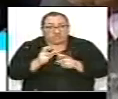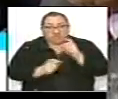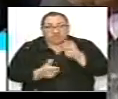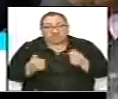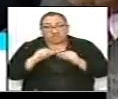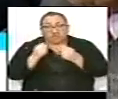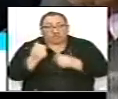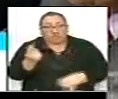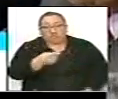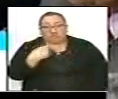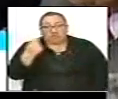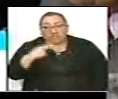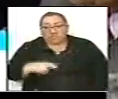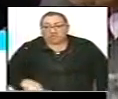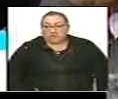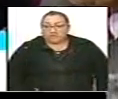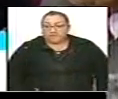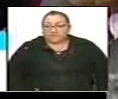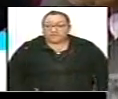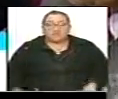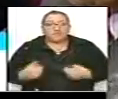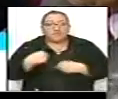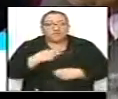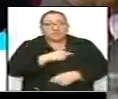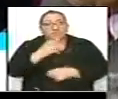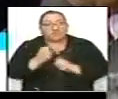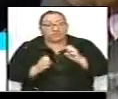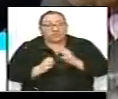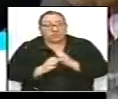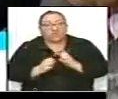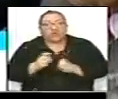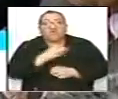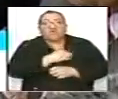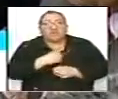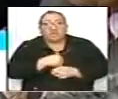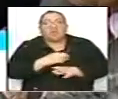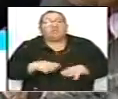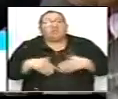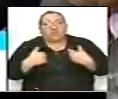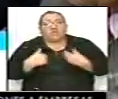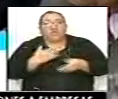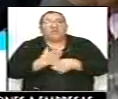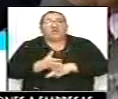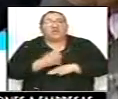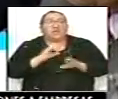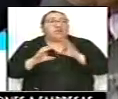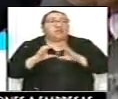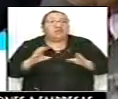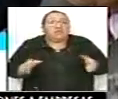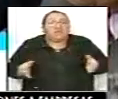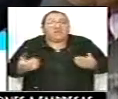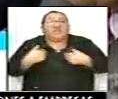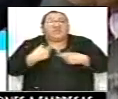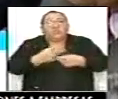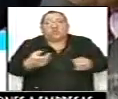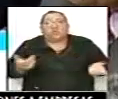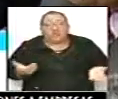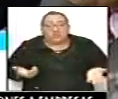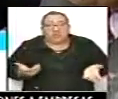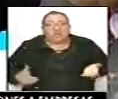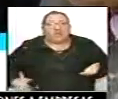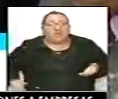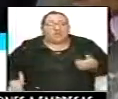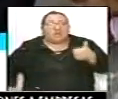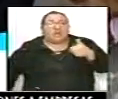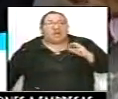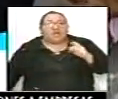ciudadanos particulares, pero que está encargada por el Poder Ejecutivo, que podamos tener acceso a las discusiones que han tenido ustedes, o sea, a las actas